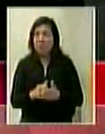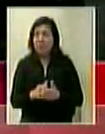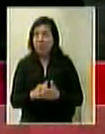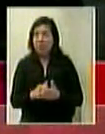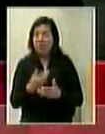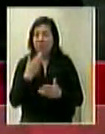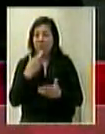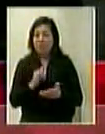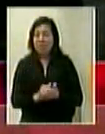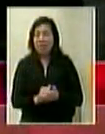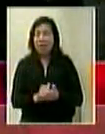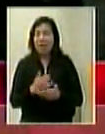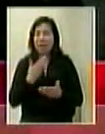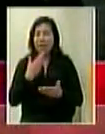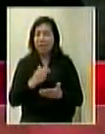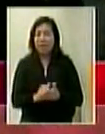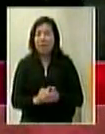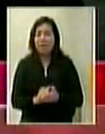señor Antaurumala.